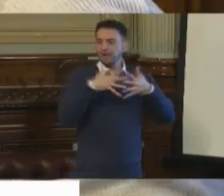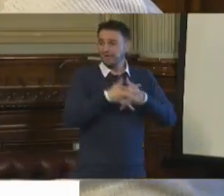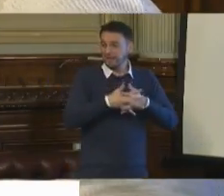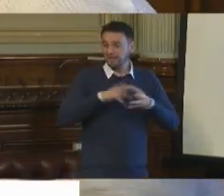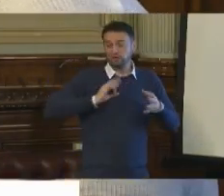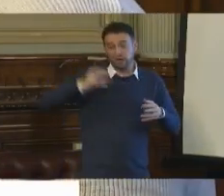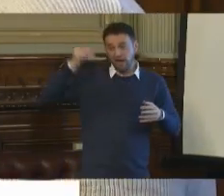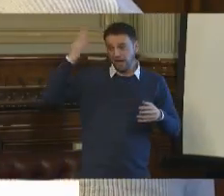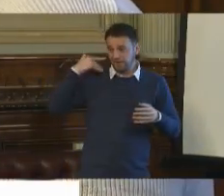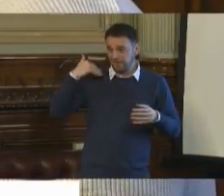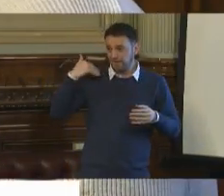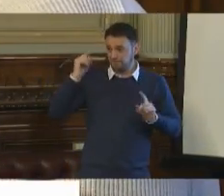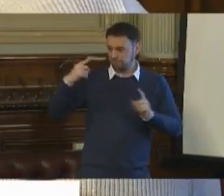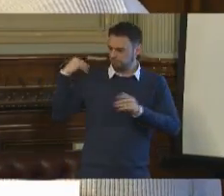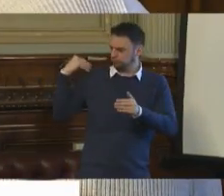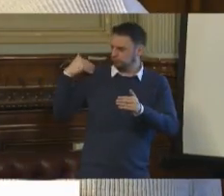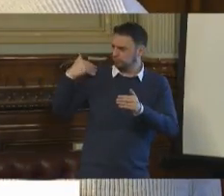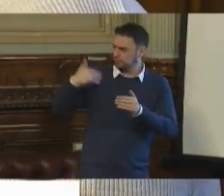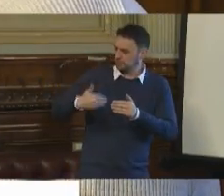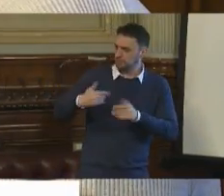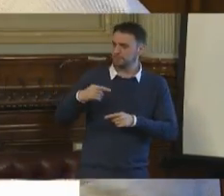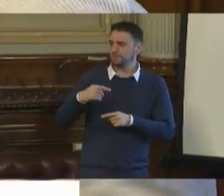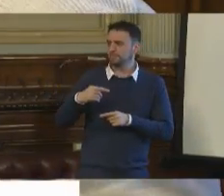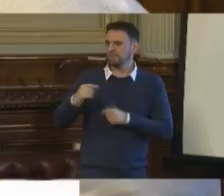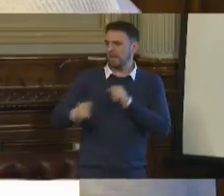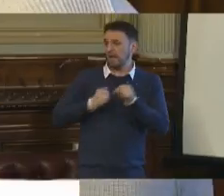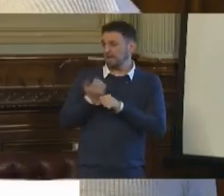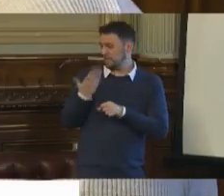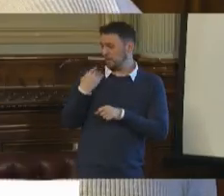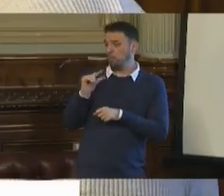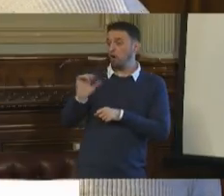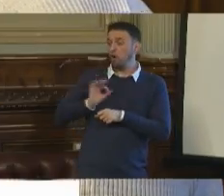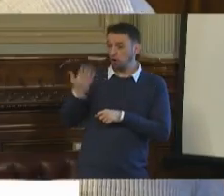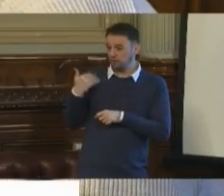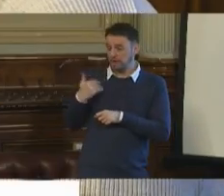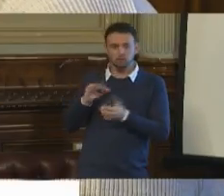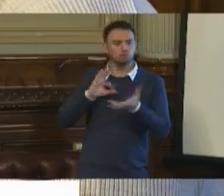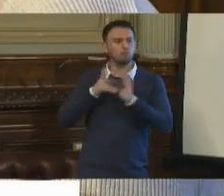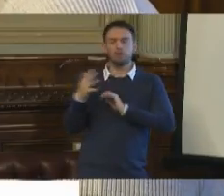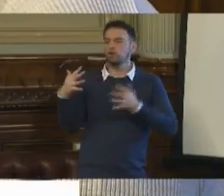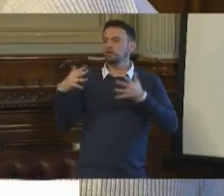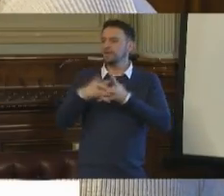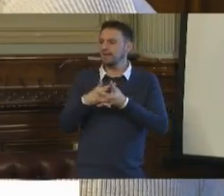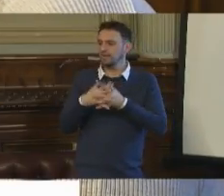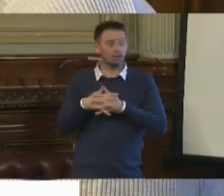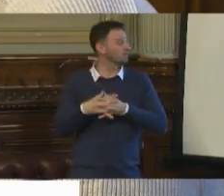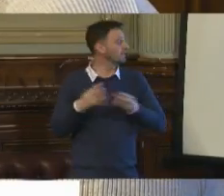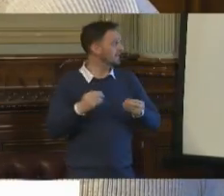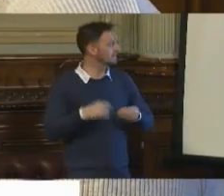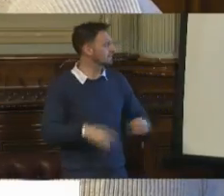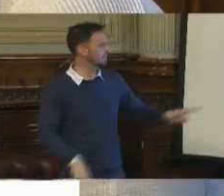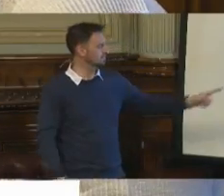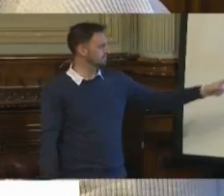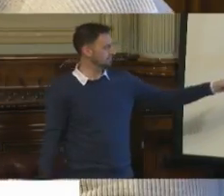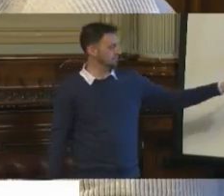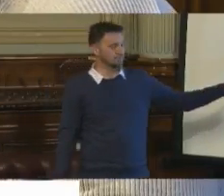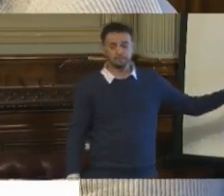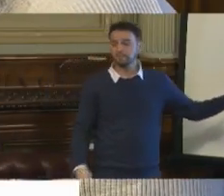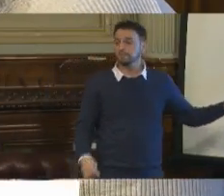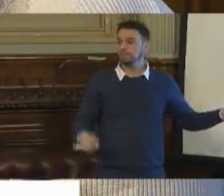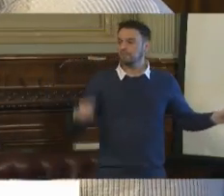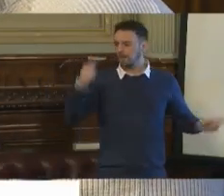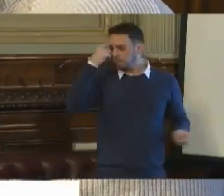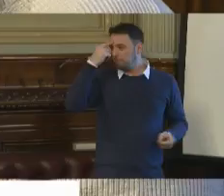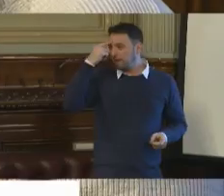integración que era el modelo que veníamos transitando hasta hace pocos años es un modelo donde